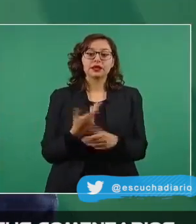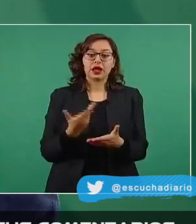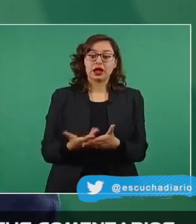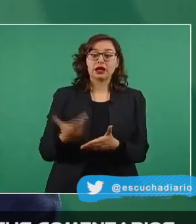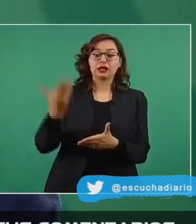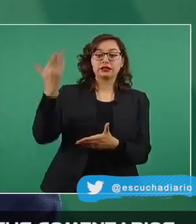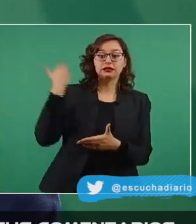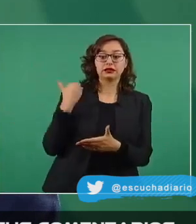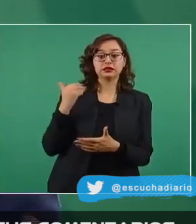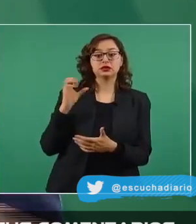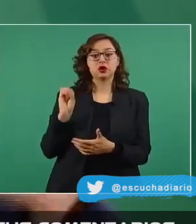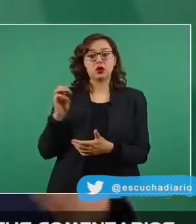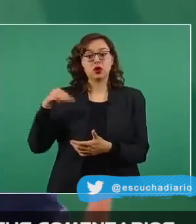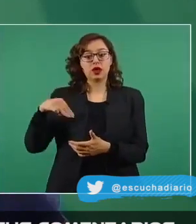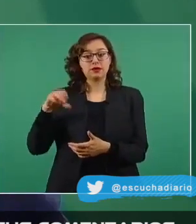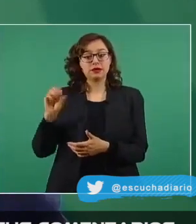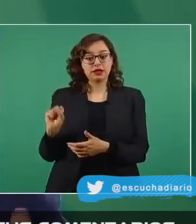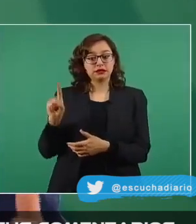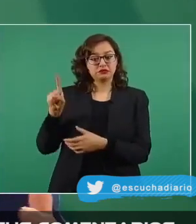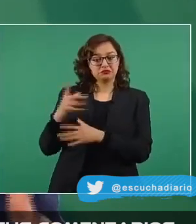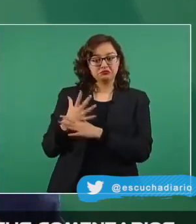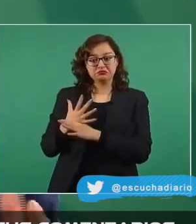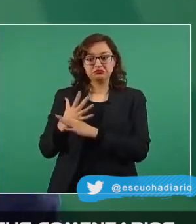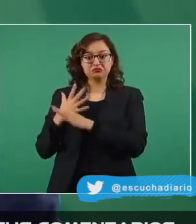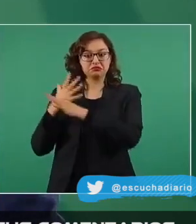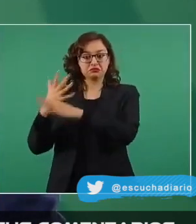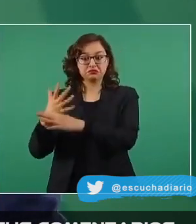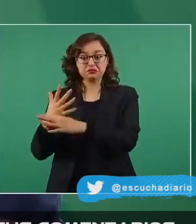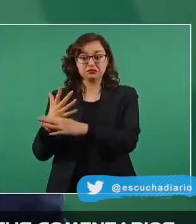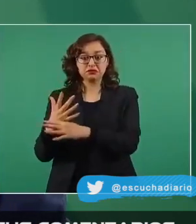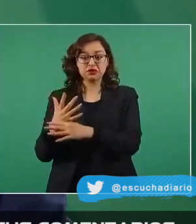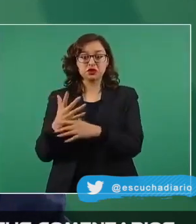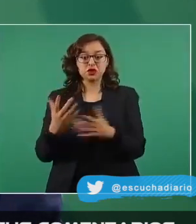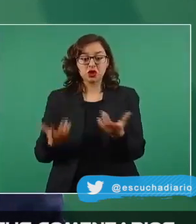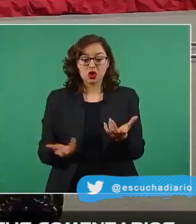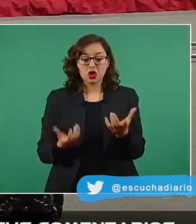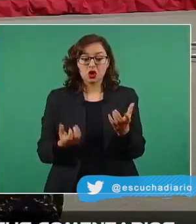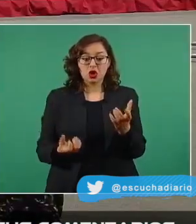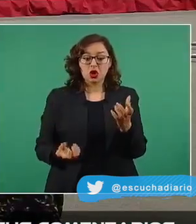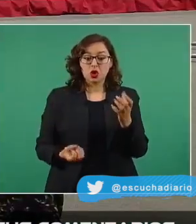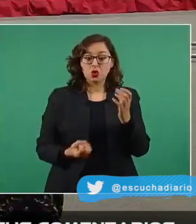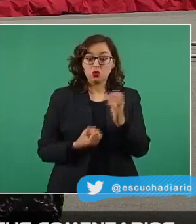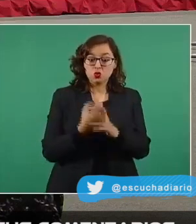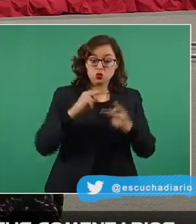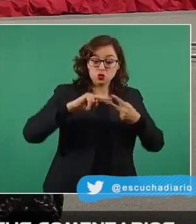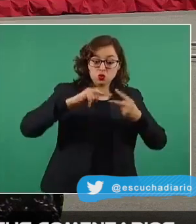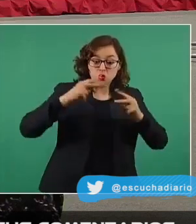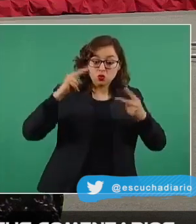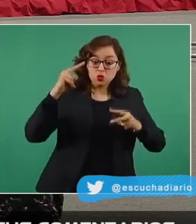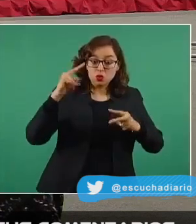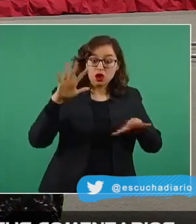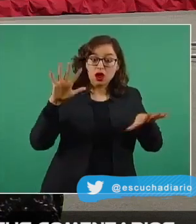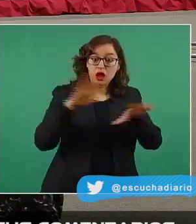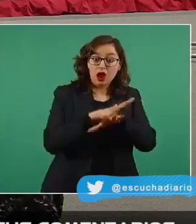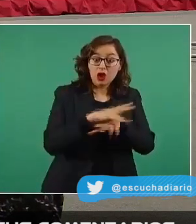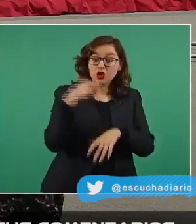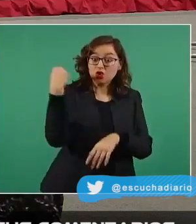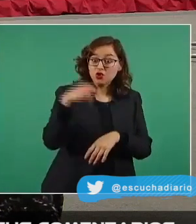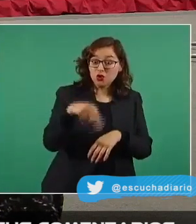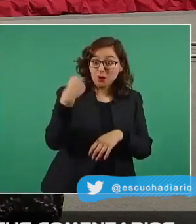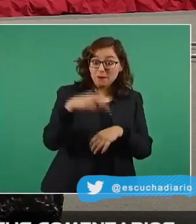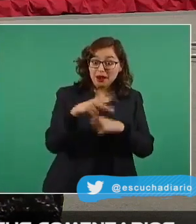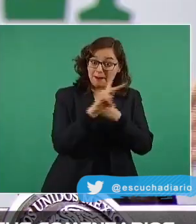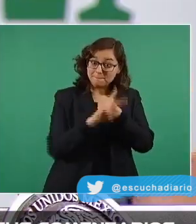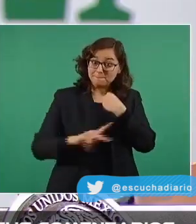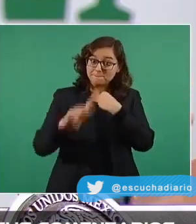de reforzar las medidas básicas de prevención, sana distancia, lavado frecuente de manos con agua y jabón o aplicación